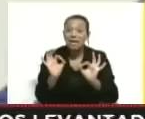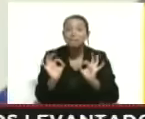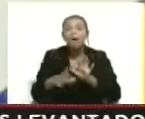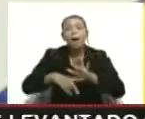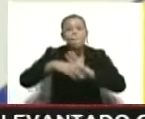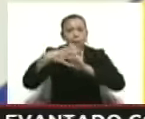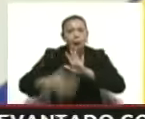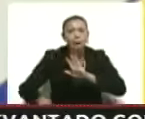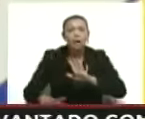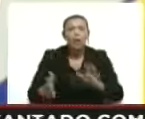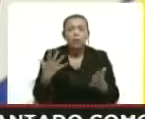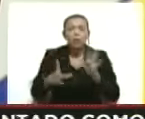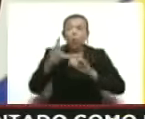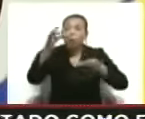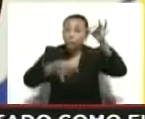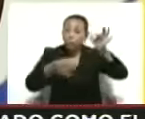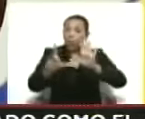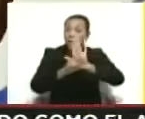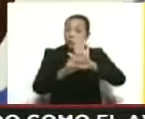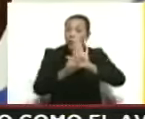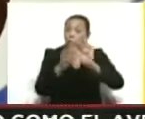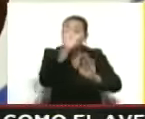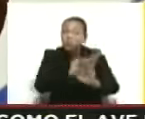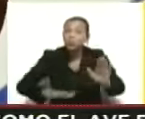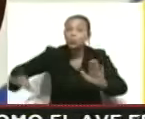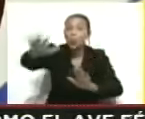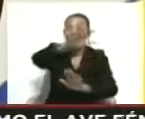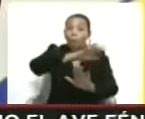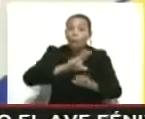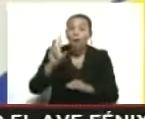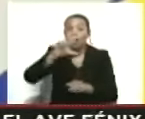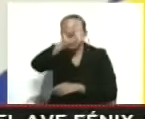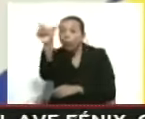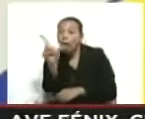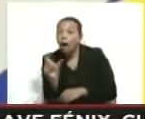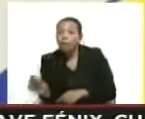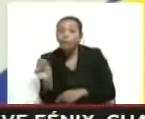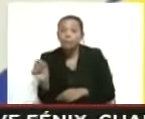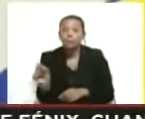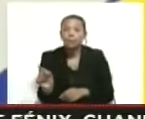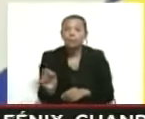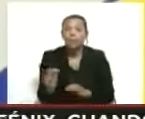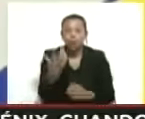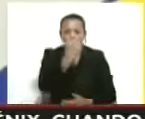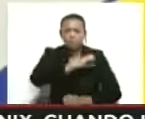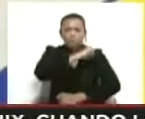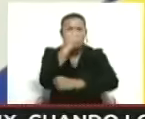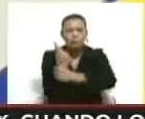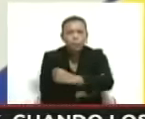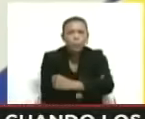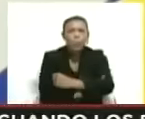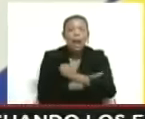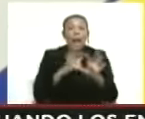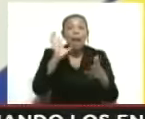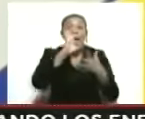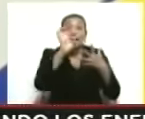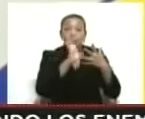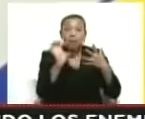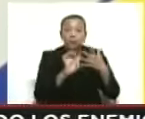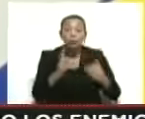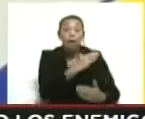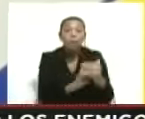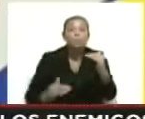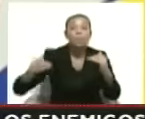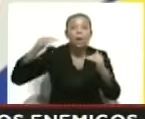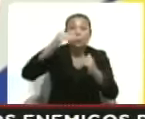valer nuestros legítimos derechos sobre el territorio de la Guayana Esequiba y fortalecer las estrategias de